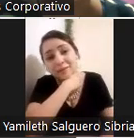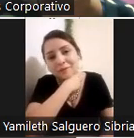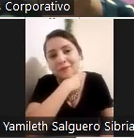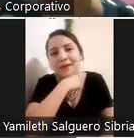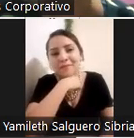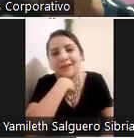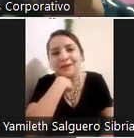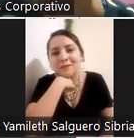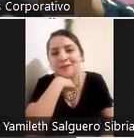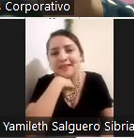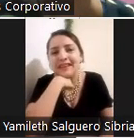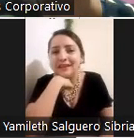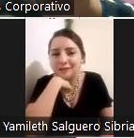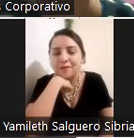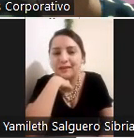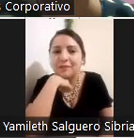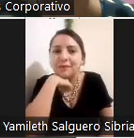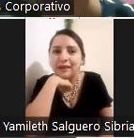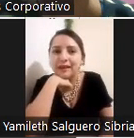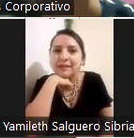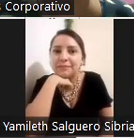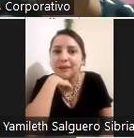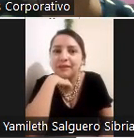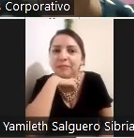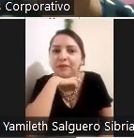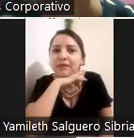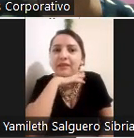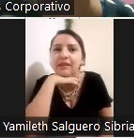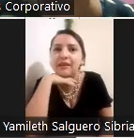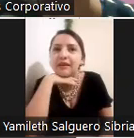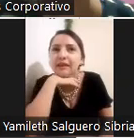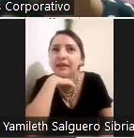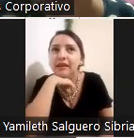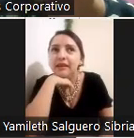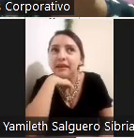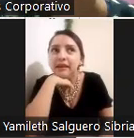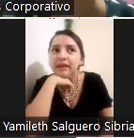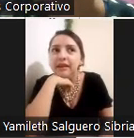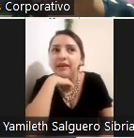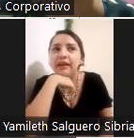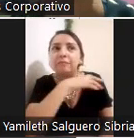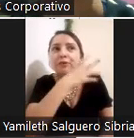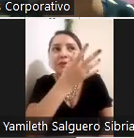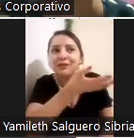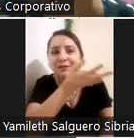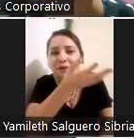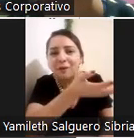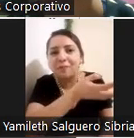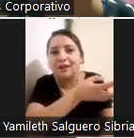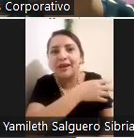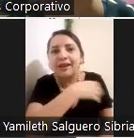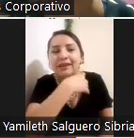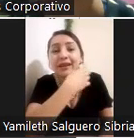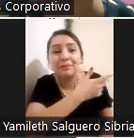tratamos todas las maneras lo posible de que no nos afectara porque es parte importante de de el proceso de